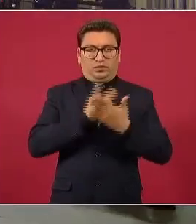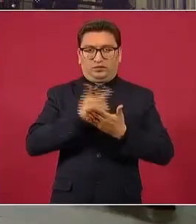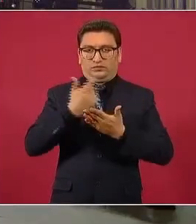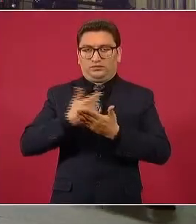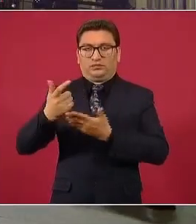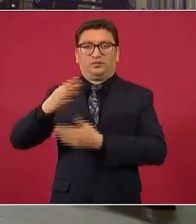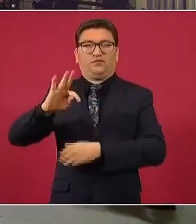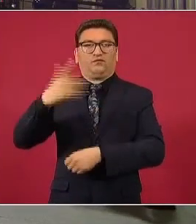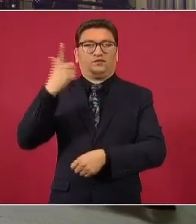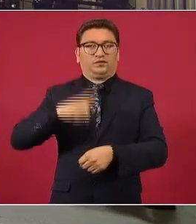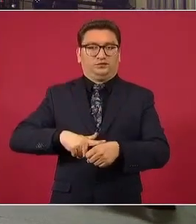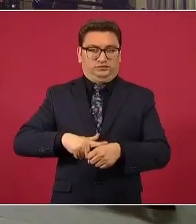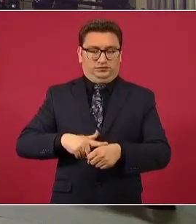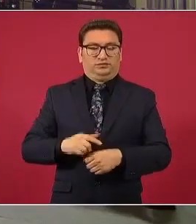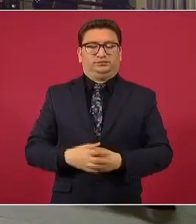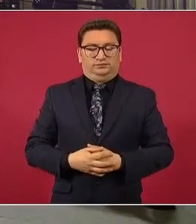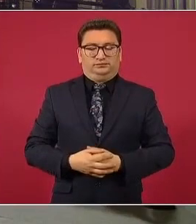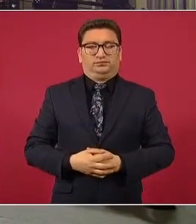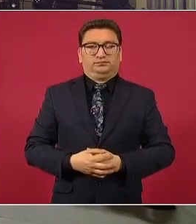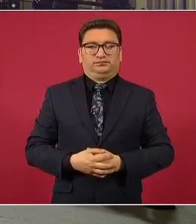federalizar la nómina,